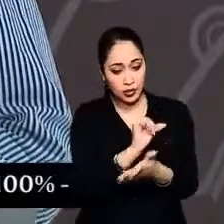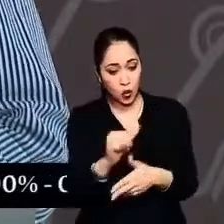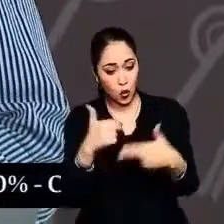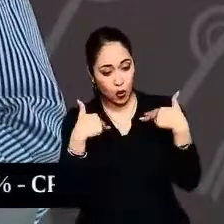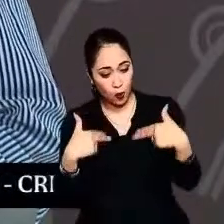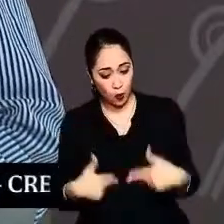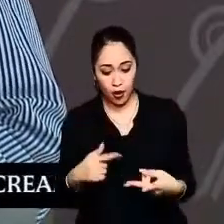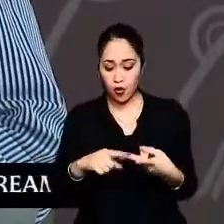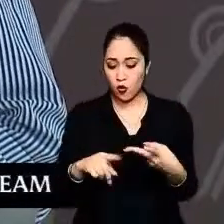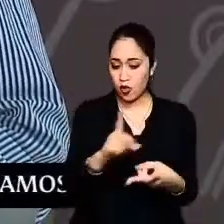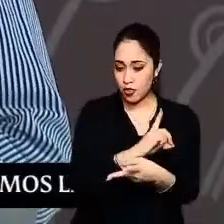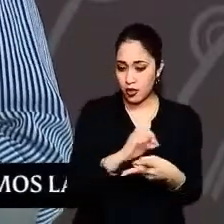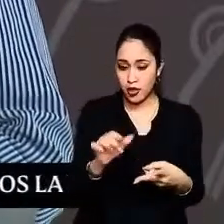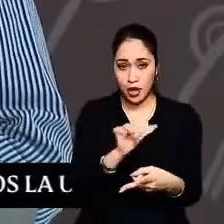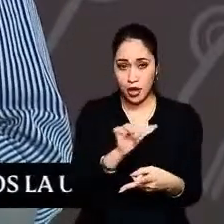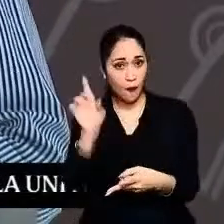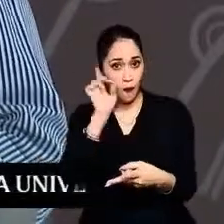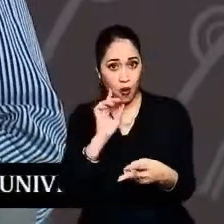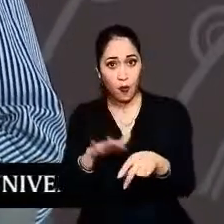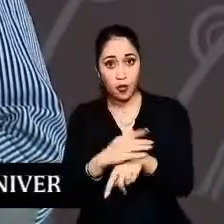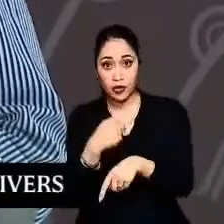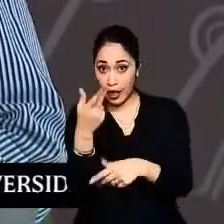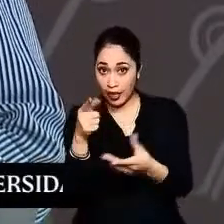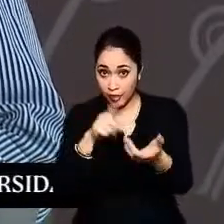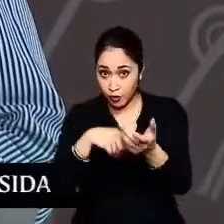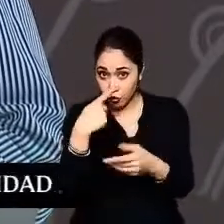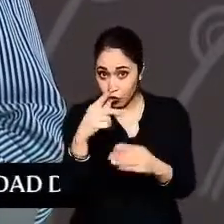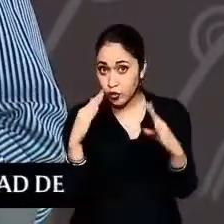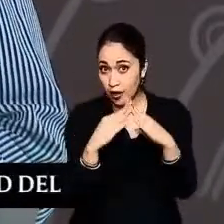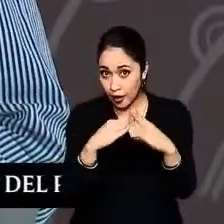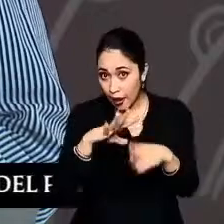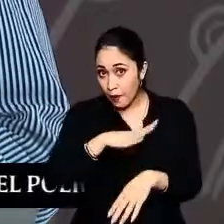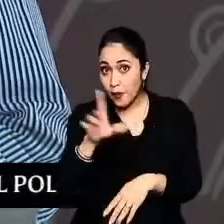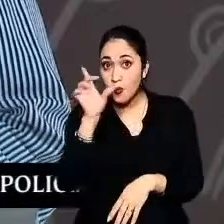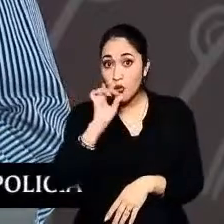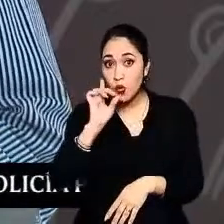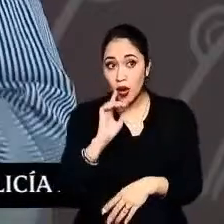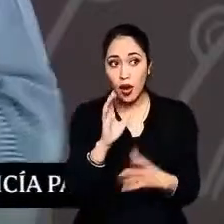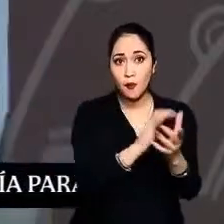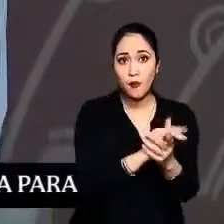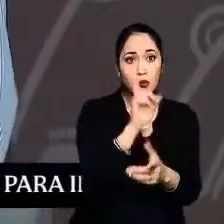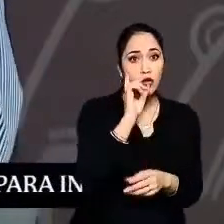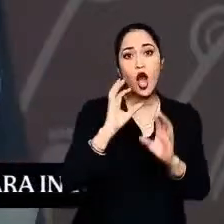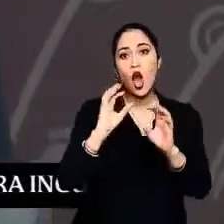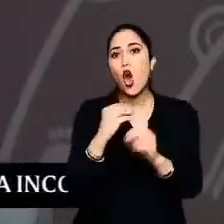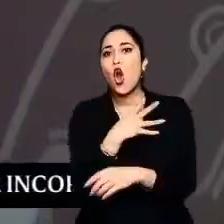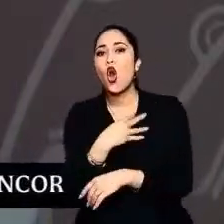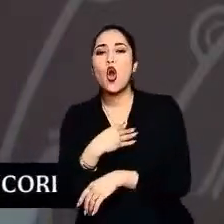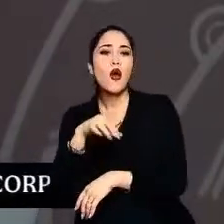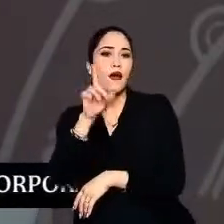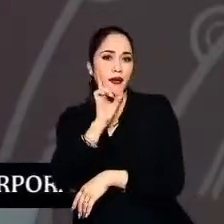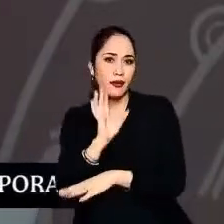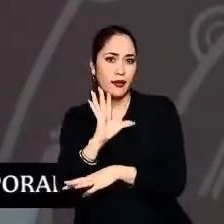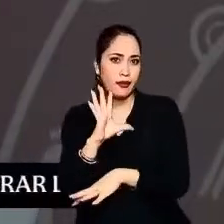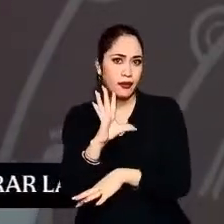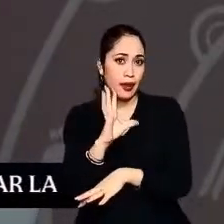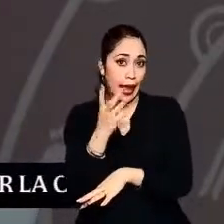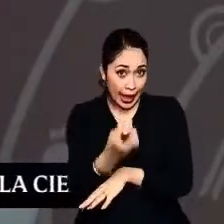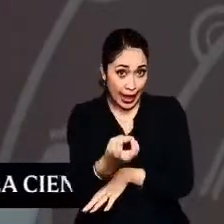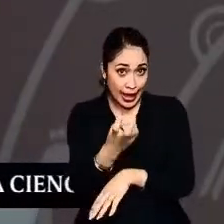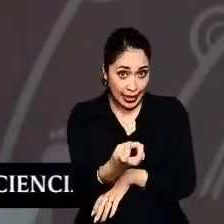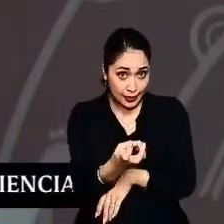mujeres, porque en tu casa tienes una mujer, si es que no tienes hijas también. Entonces, eso es justamente a lo que tenemos que obligar.